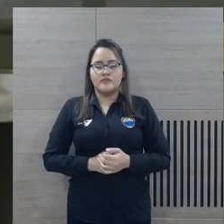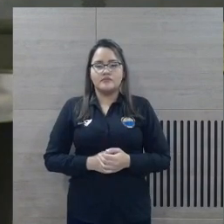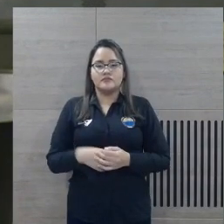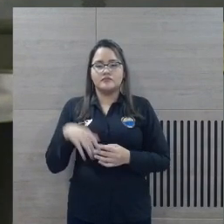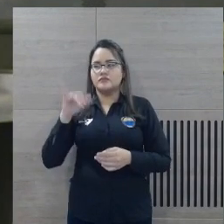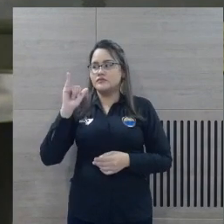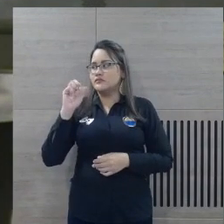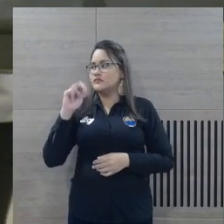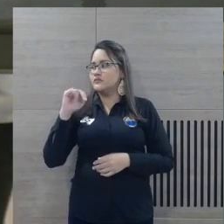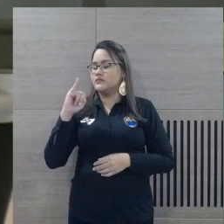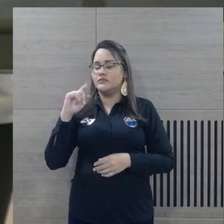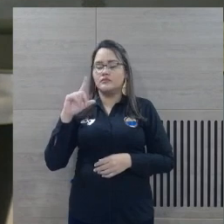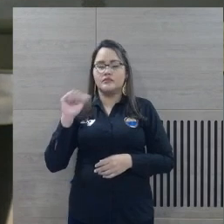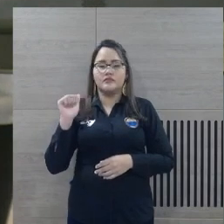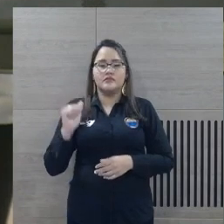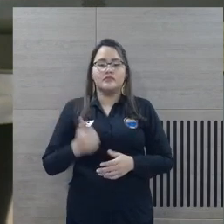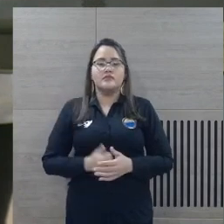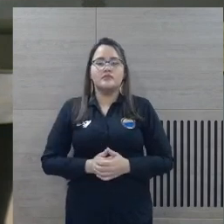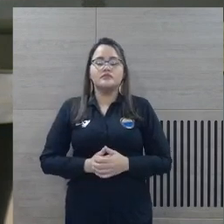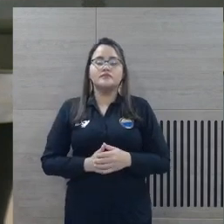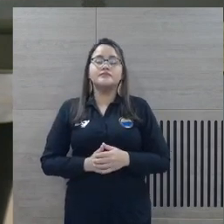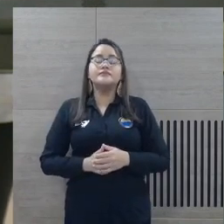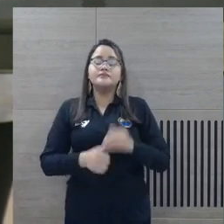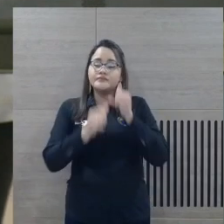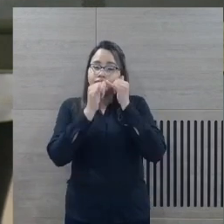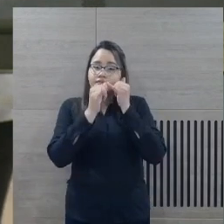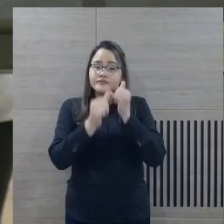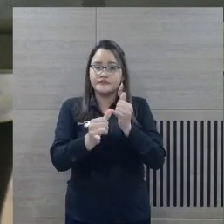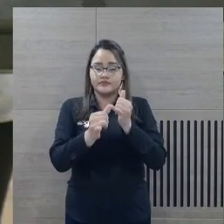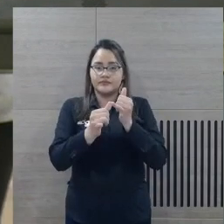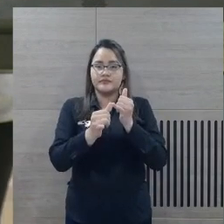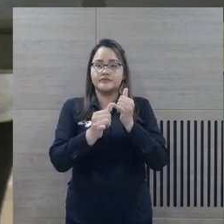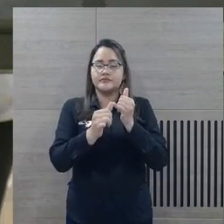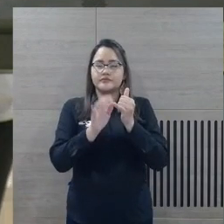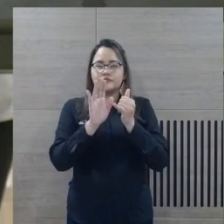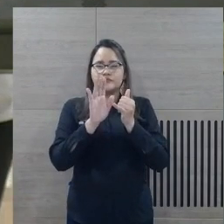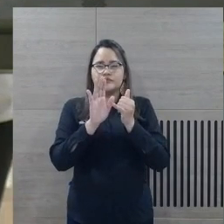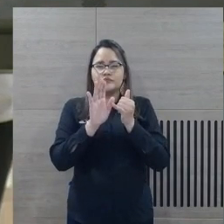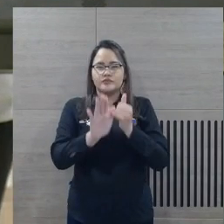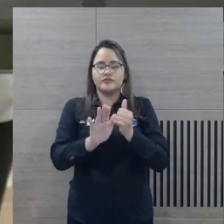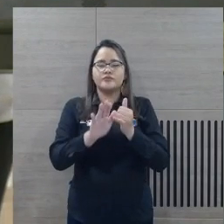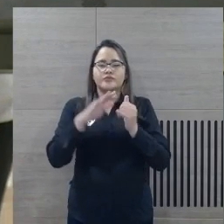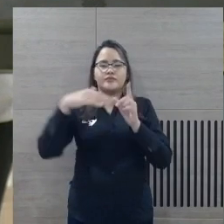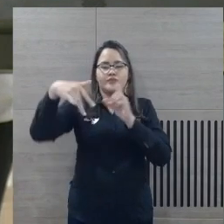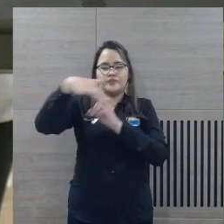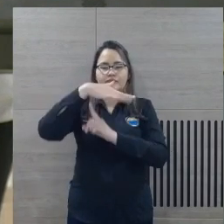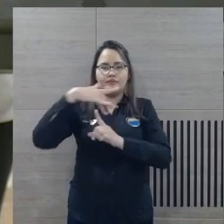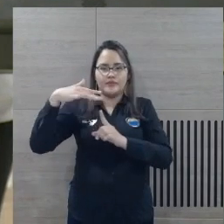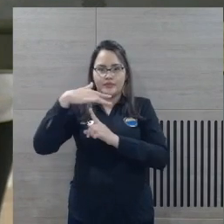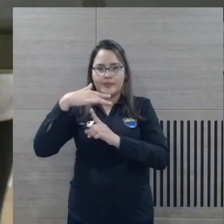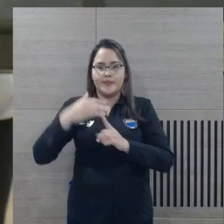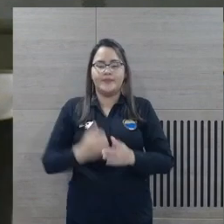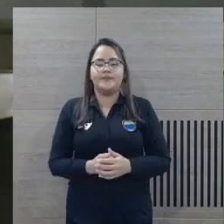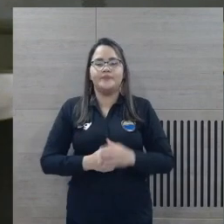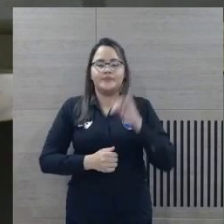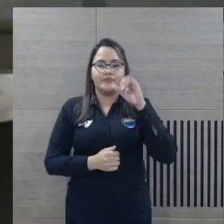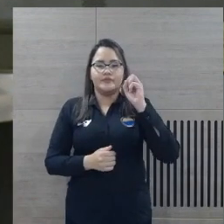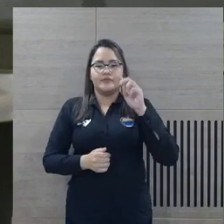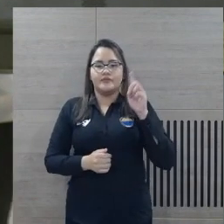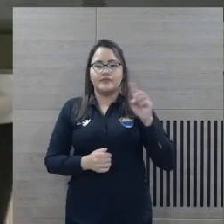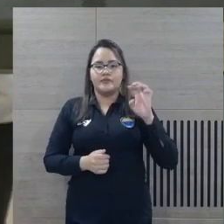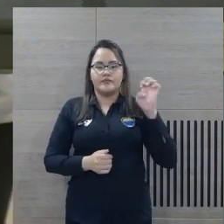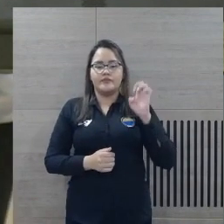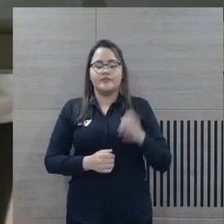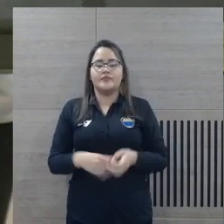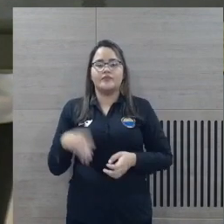Sanitario Gabriela Machado Jiménez. José David Fontanilla Sánchez. Viverlis Leinit Díaz Gutiérrez. Aranza Patricia